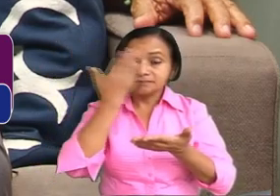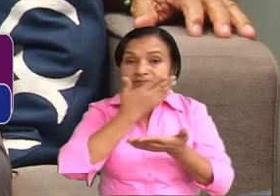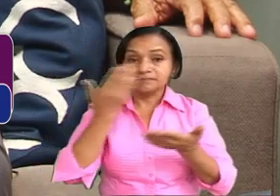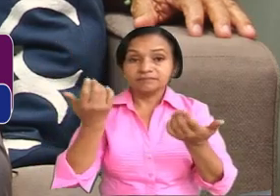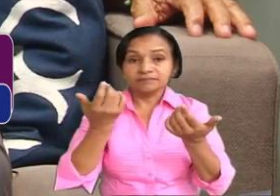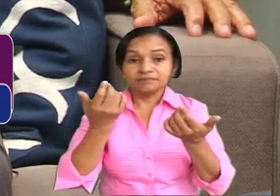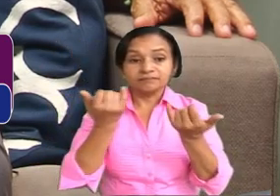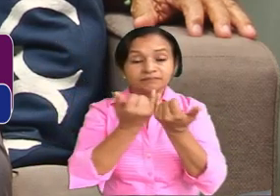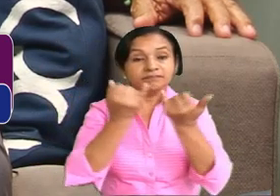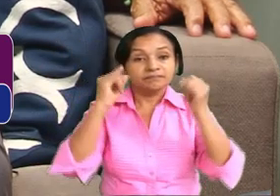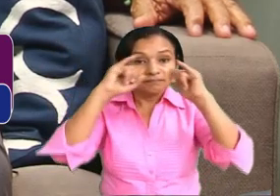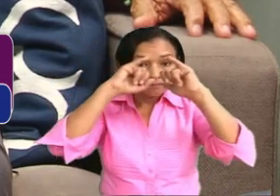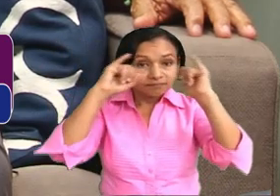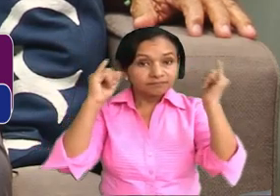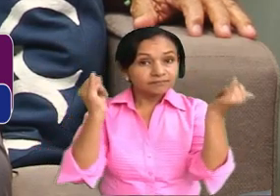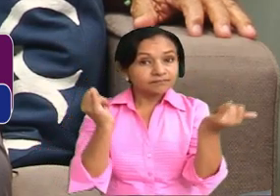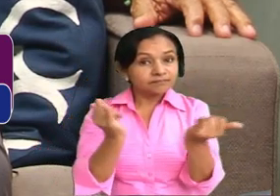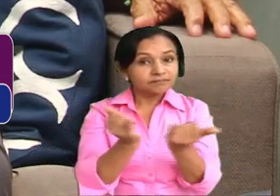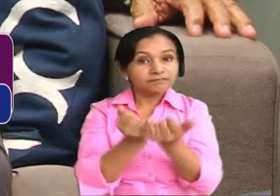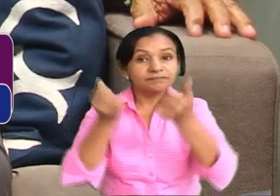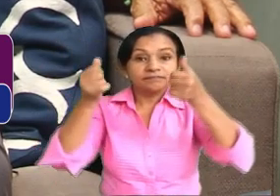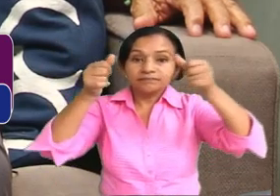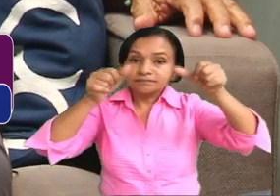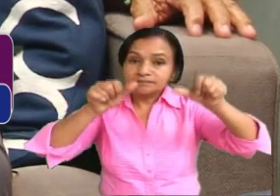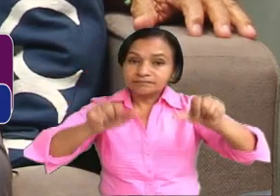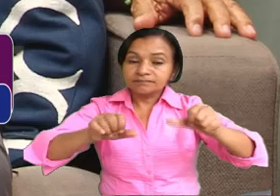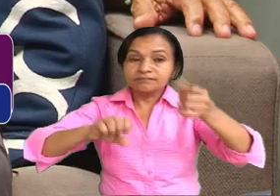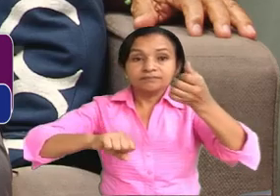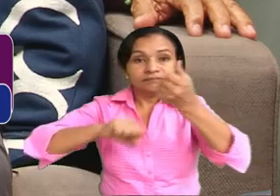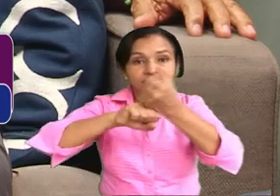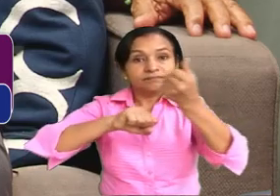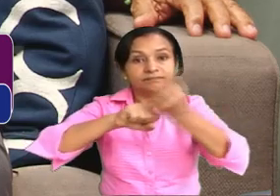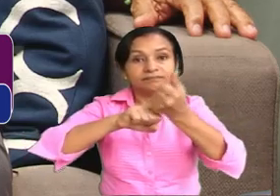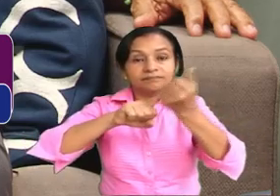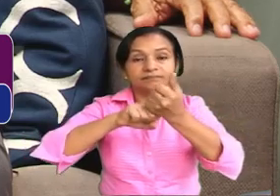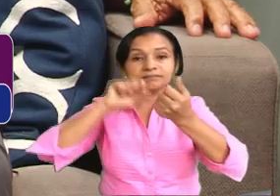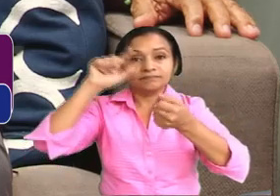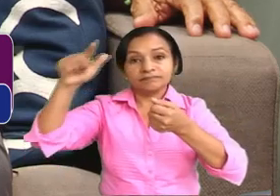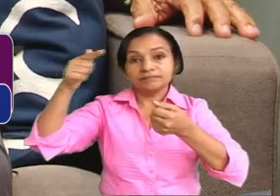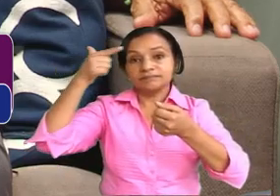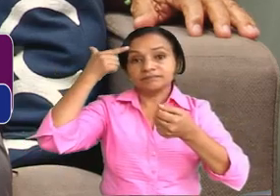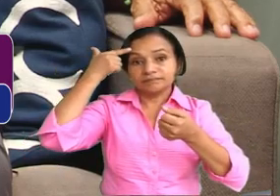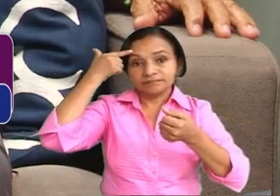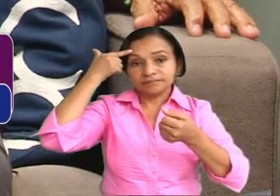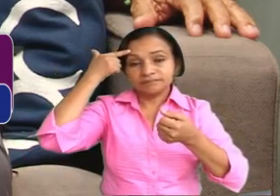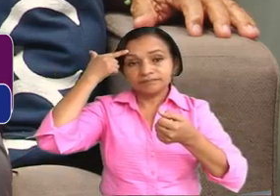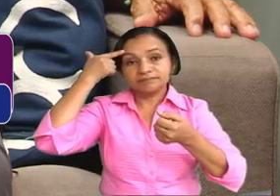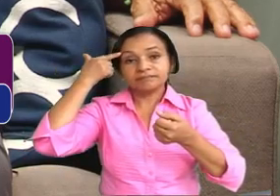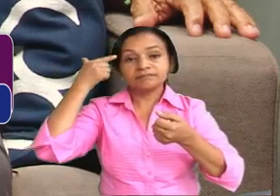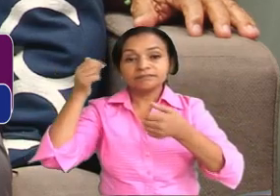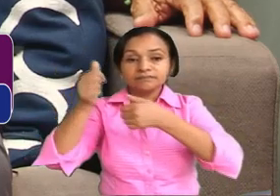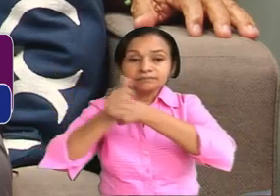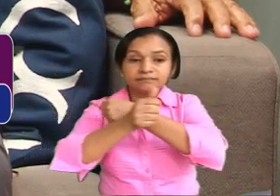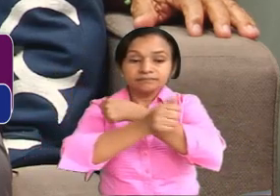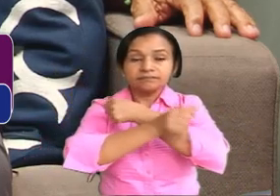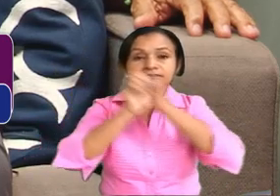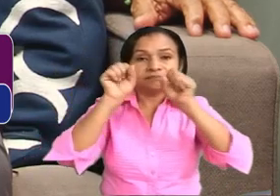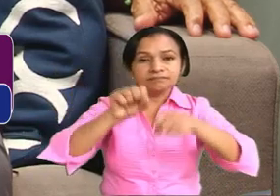a nivel internacional, con acuerdos, con convenios que tiene nuestro gobierno, que alumnos pueden